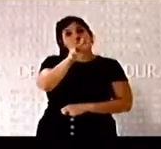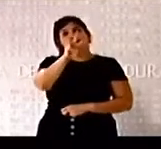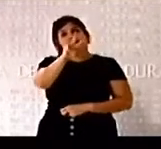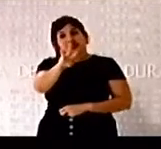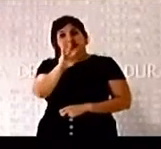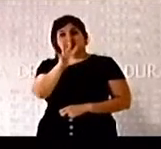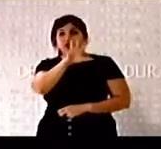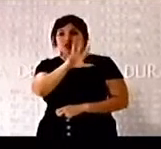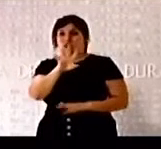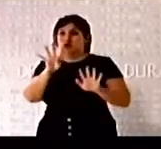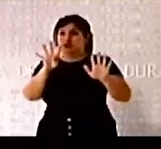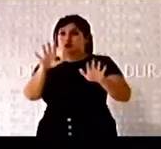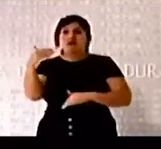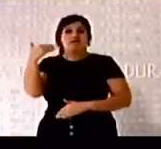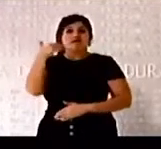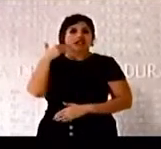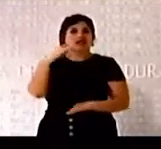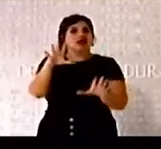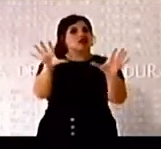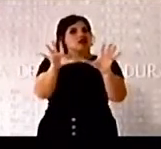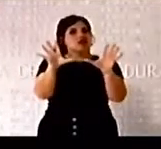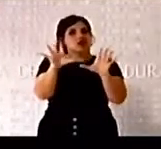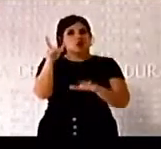junio del 2021.